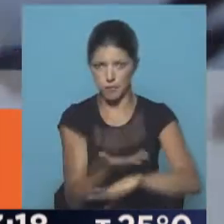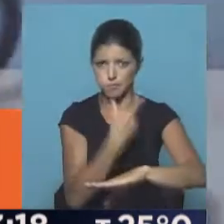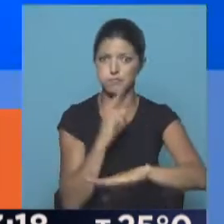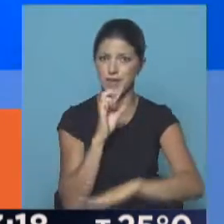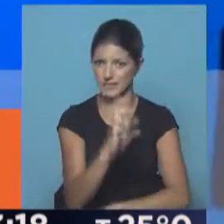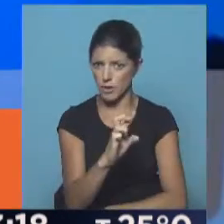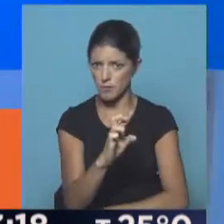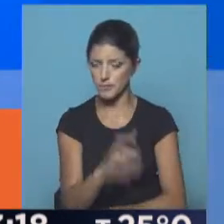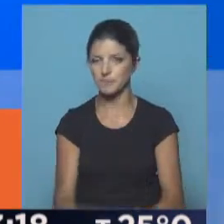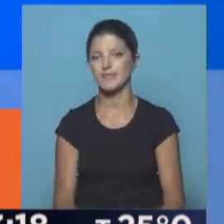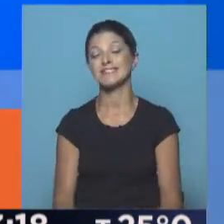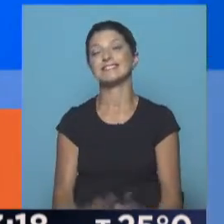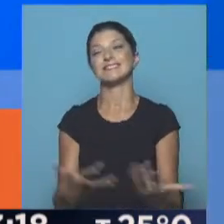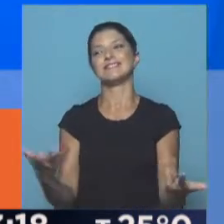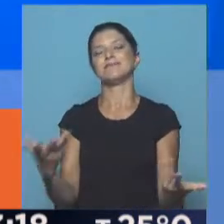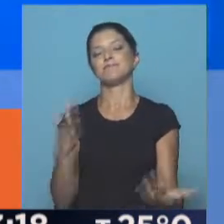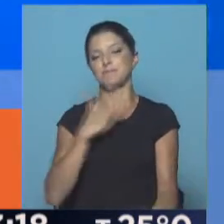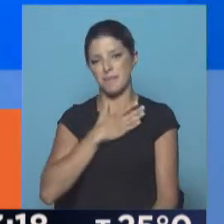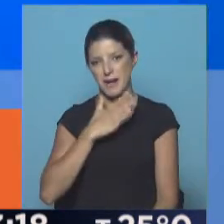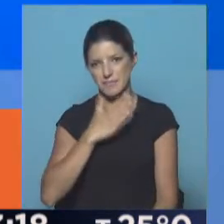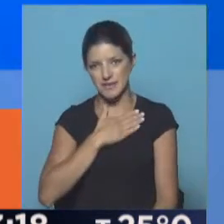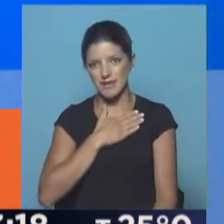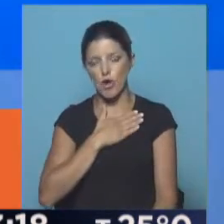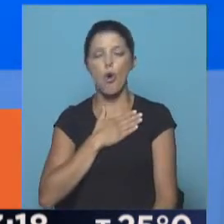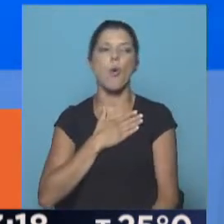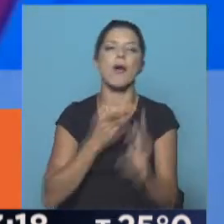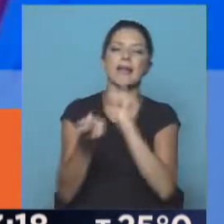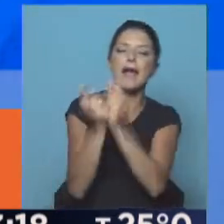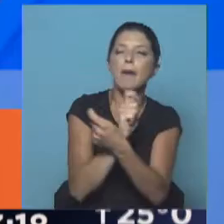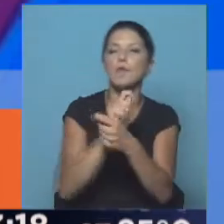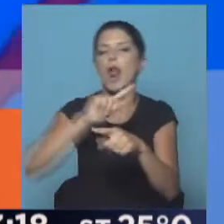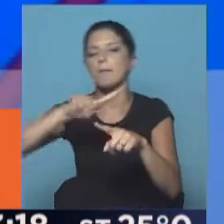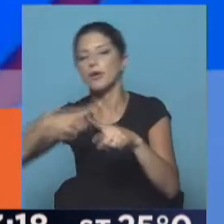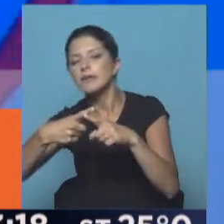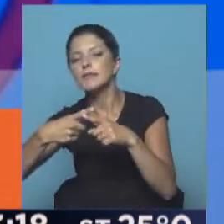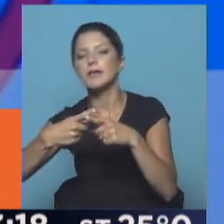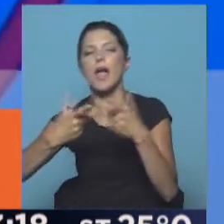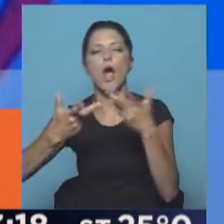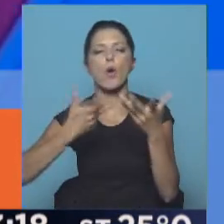Bueno, yo creo que ponerlo en términos de corrección o incorrección política es